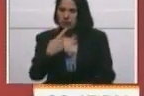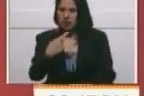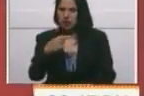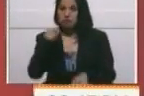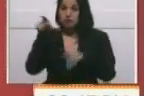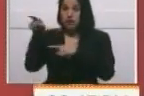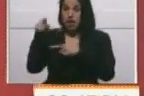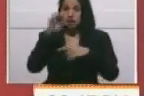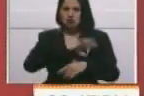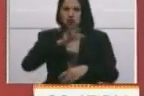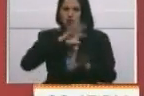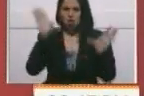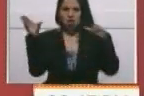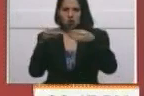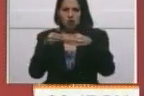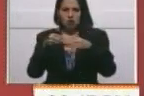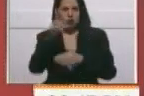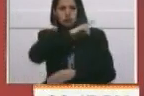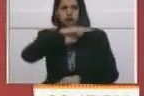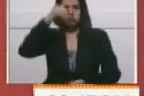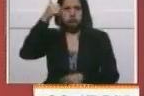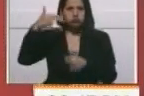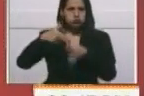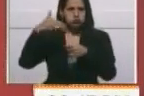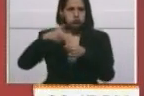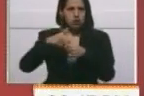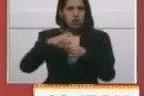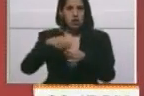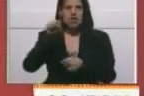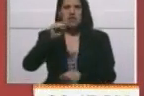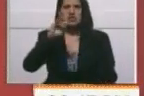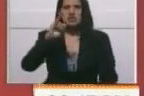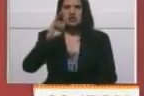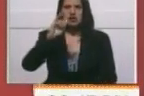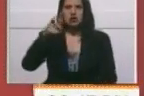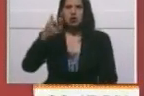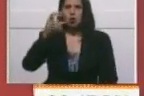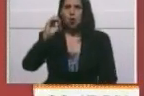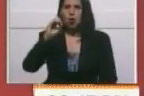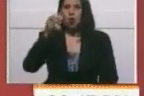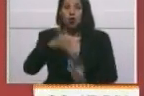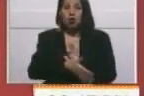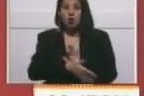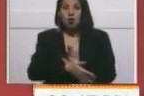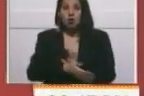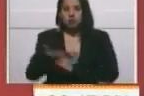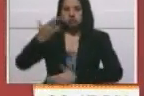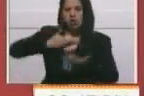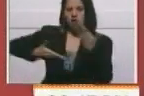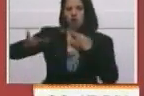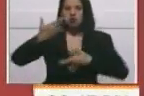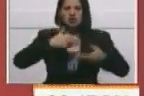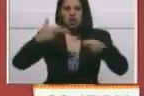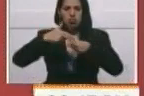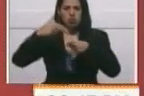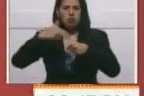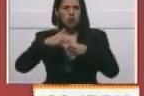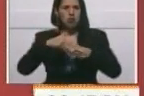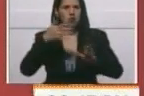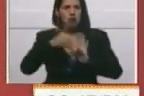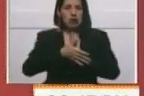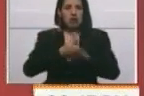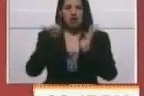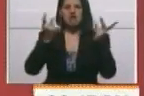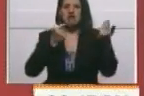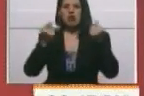señores junta directiva de pedevesa donde cinco estaban negociando un